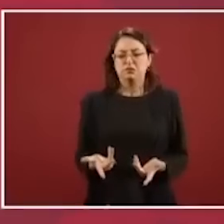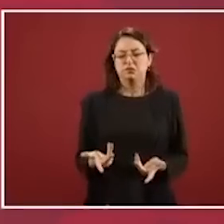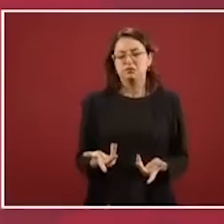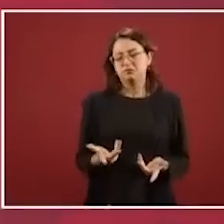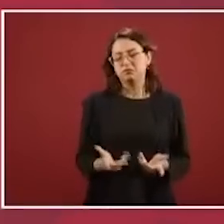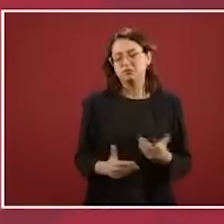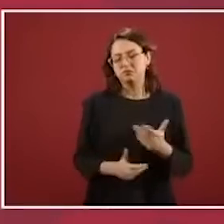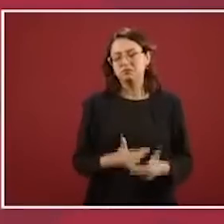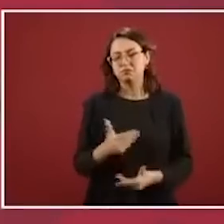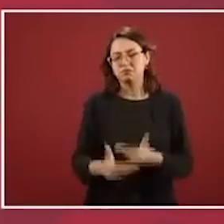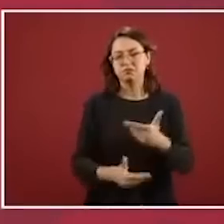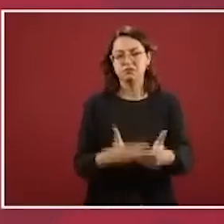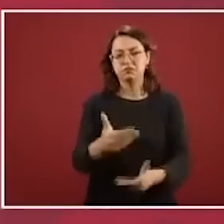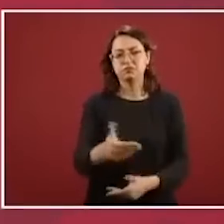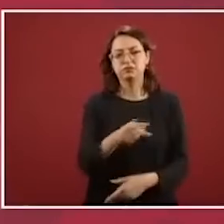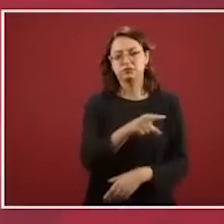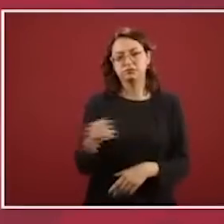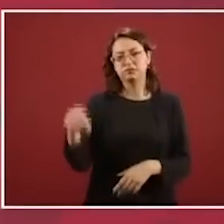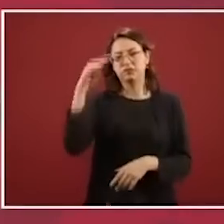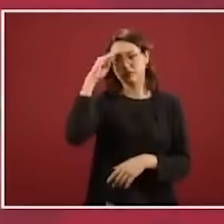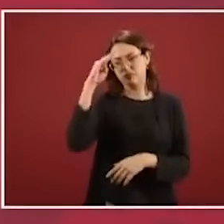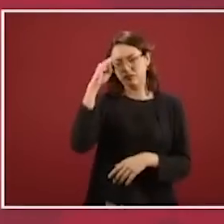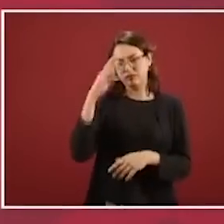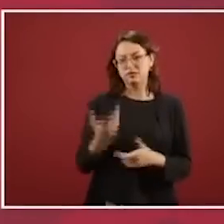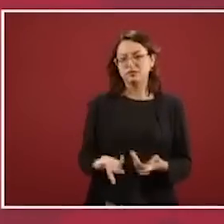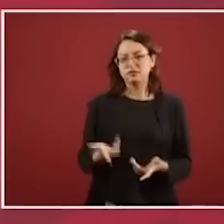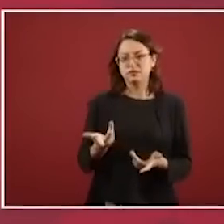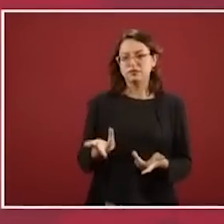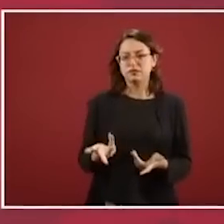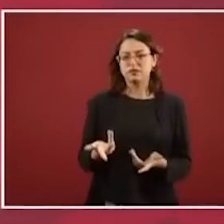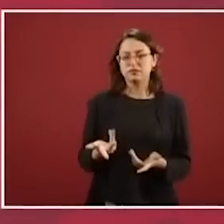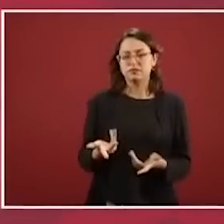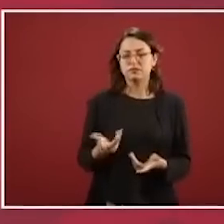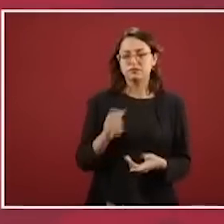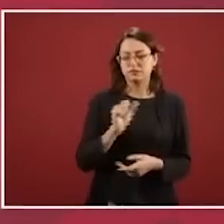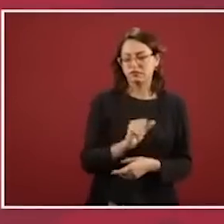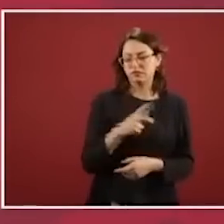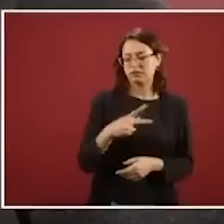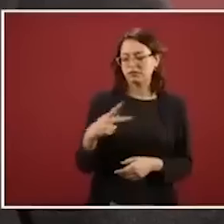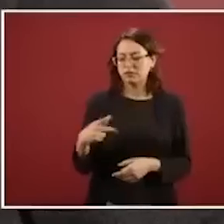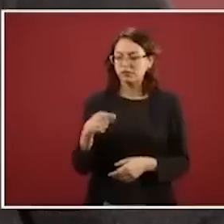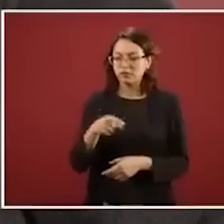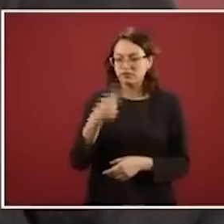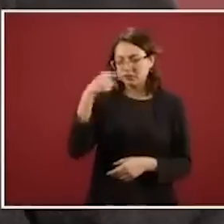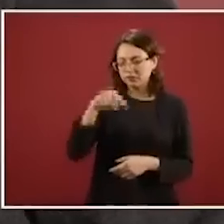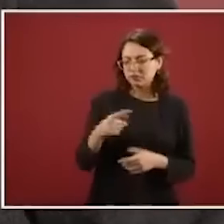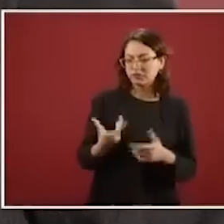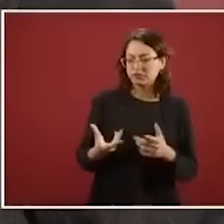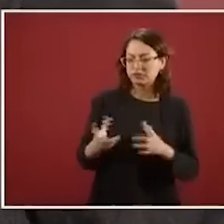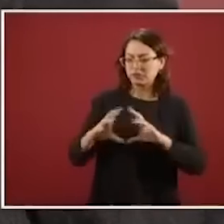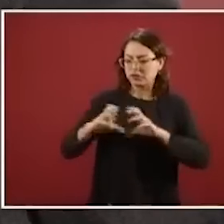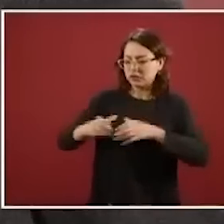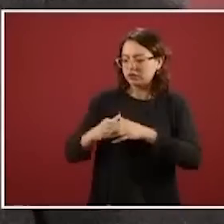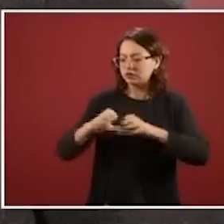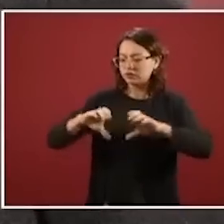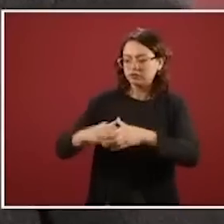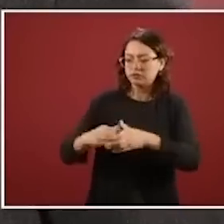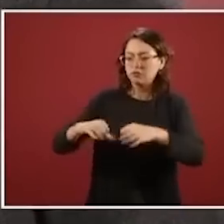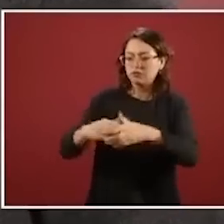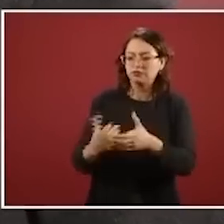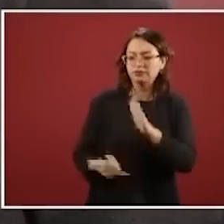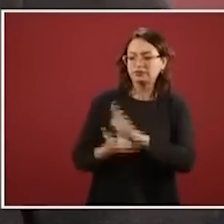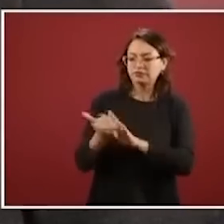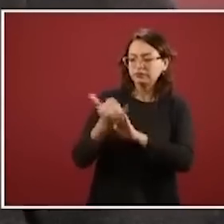que originalmente se había analizado la posibilidad de hacer una serie de APPs para realizarlo. Se vio los costos financieros